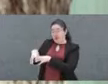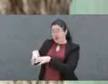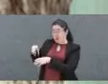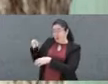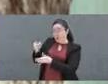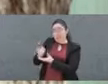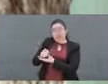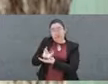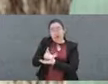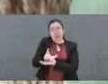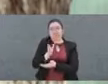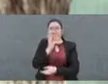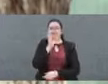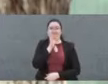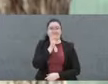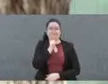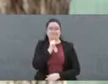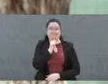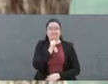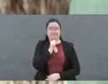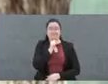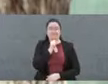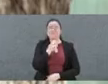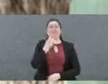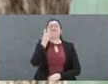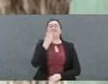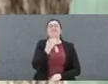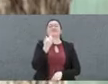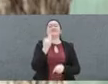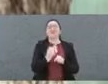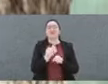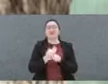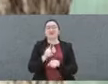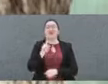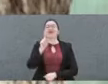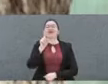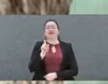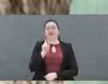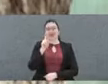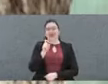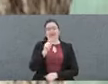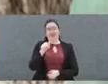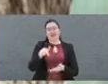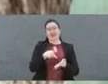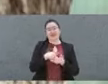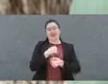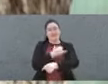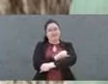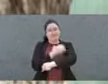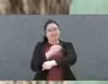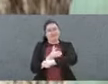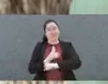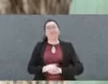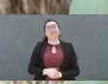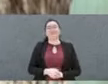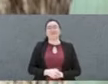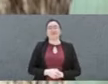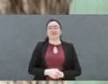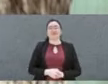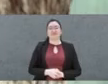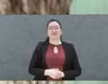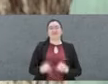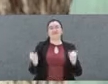zona. Así que esta es la explicación de la inversión del agua aquí en Iztacalco. Quiero